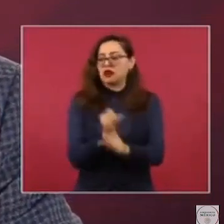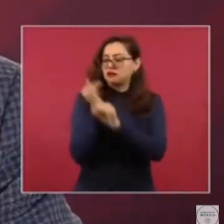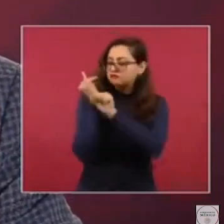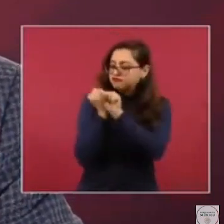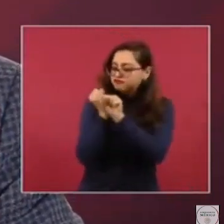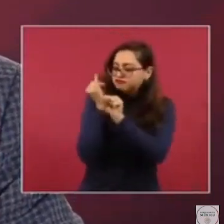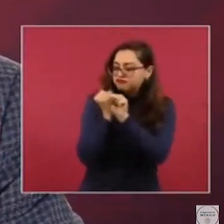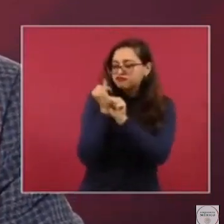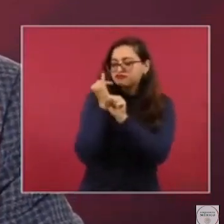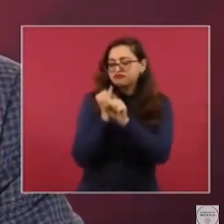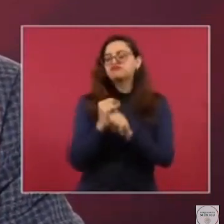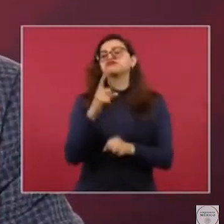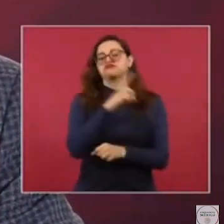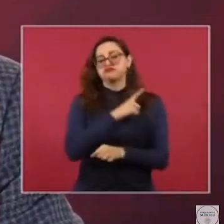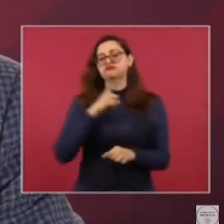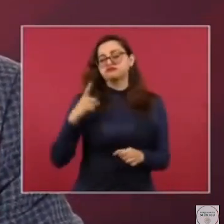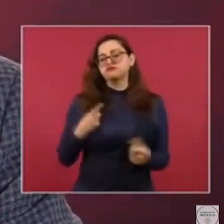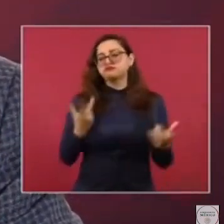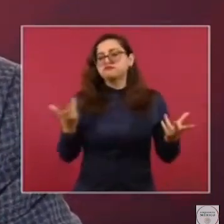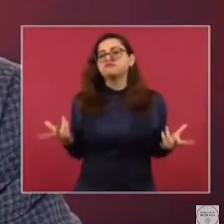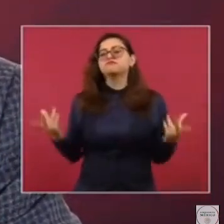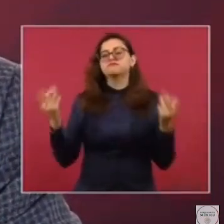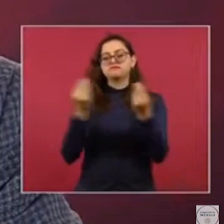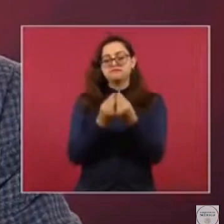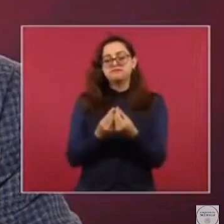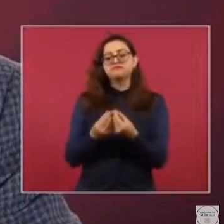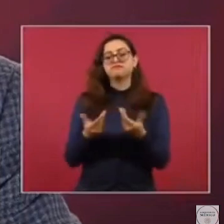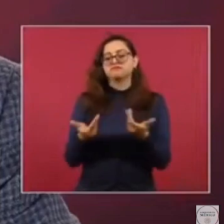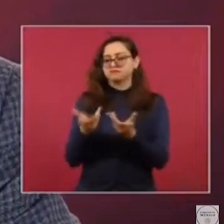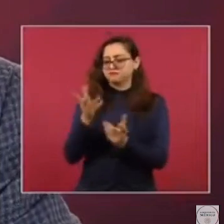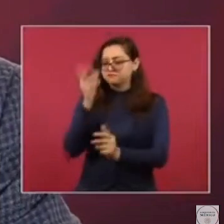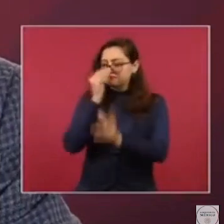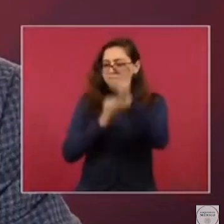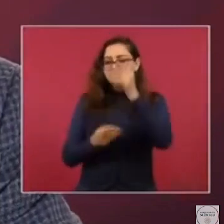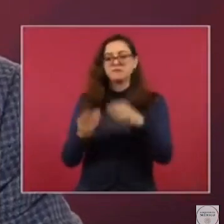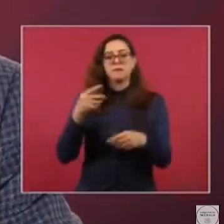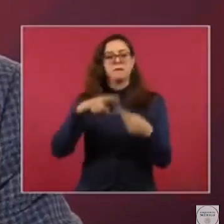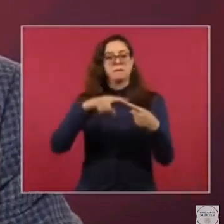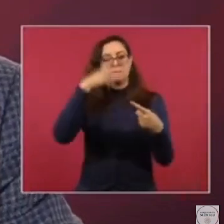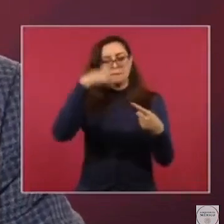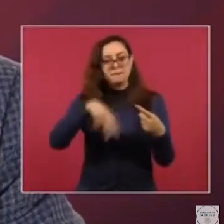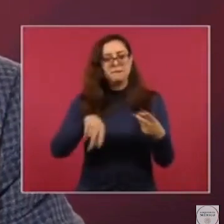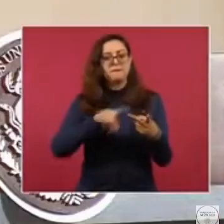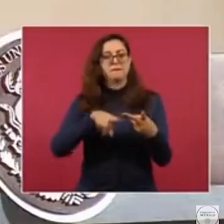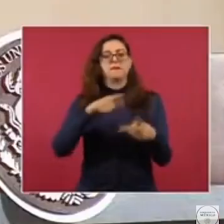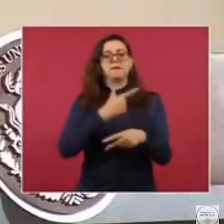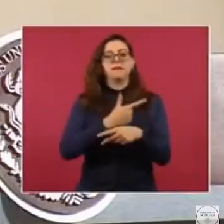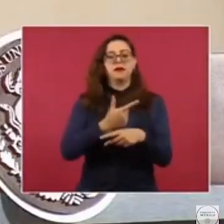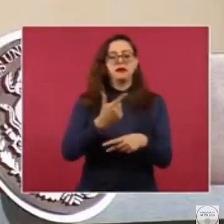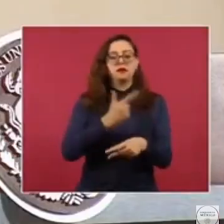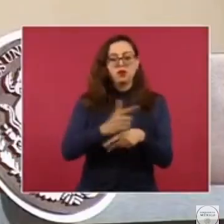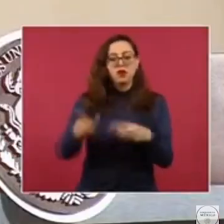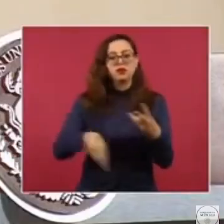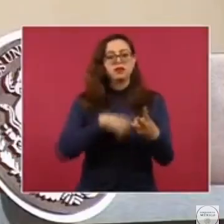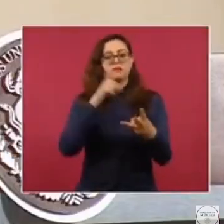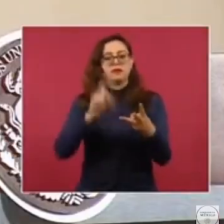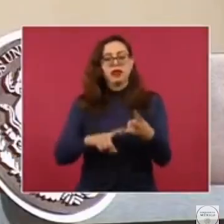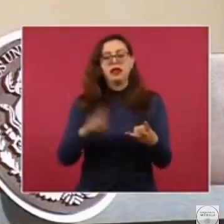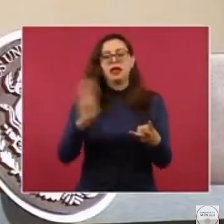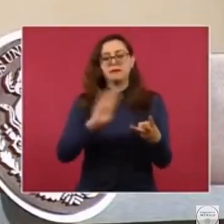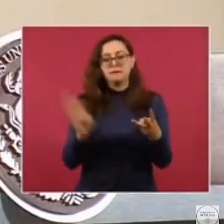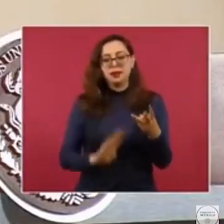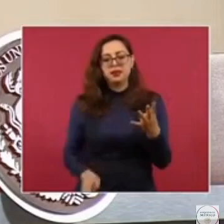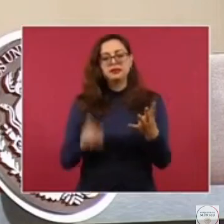estudios en el área maya de México, Guatemala, Belice y Honduras.